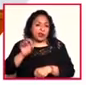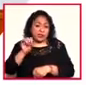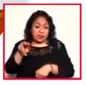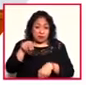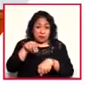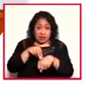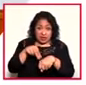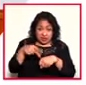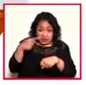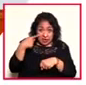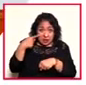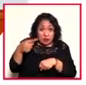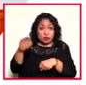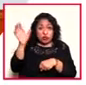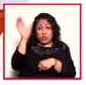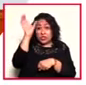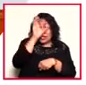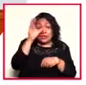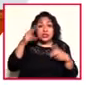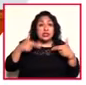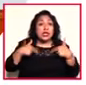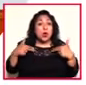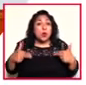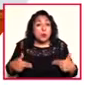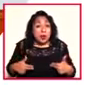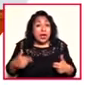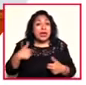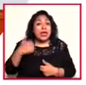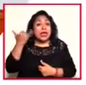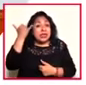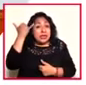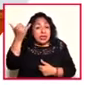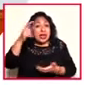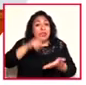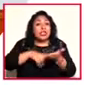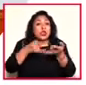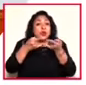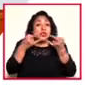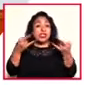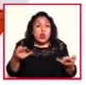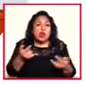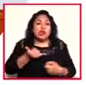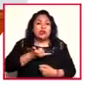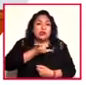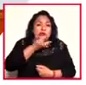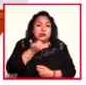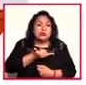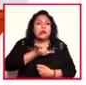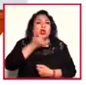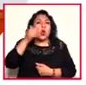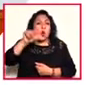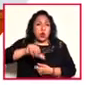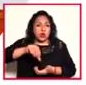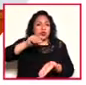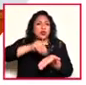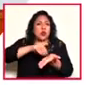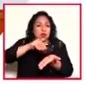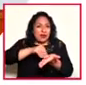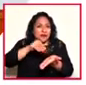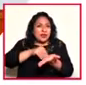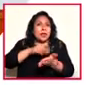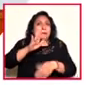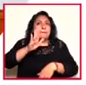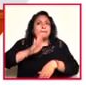claro, es una ciencia humana. Sus ideas tienen una historia llena de equívocos y todavía hoy es mucho más lo